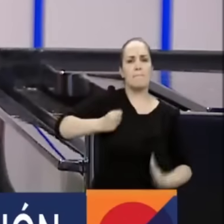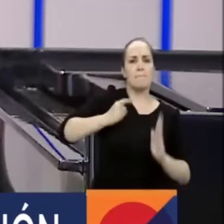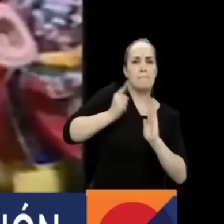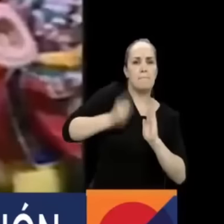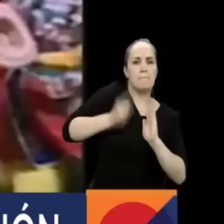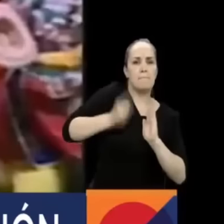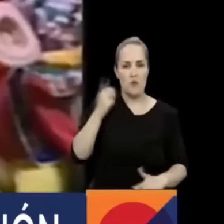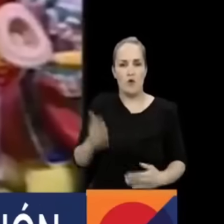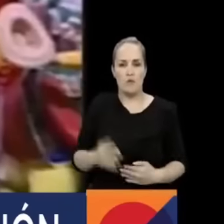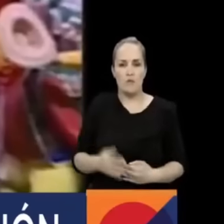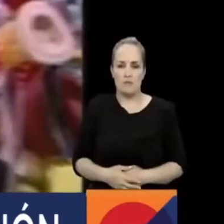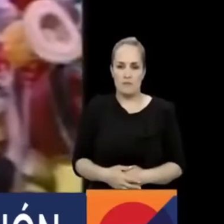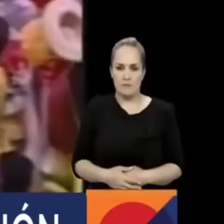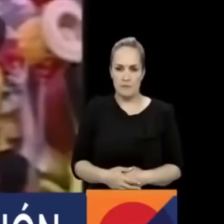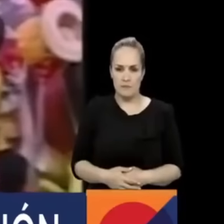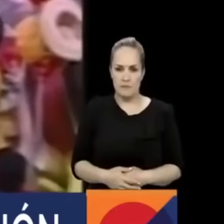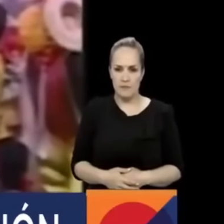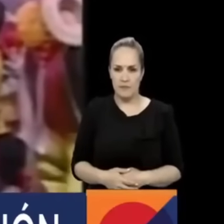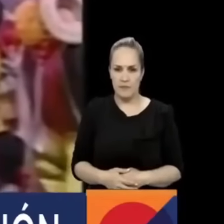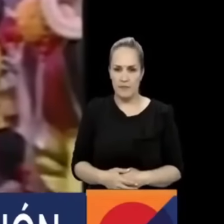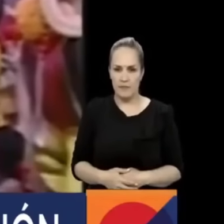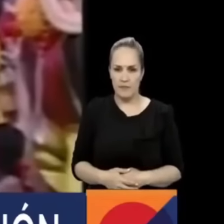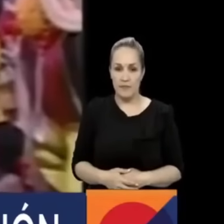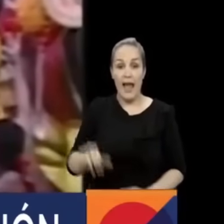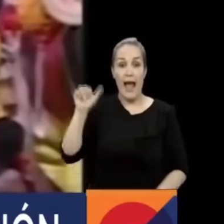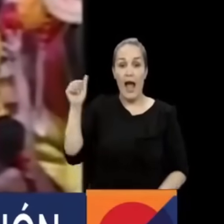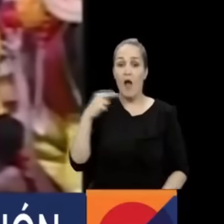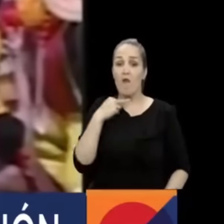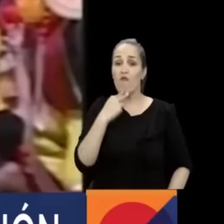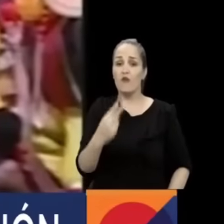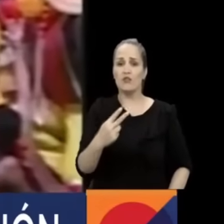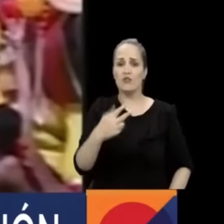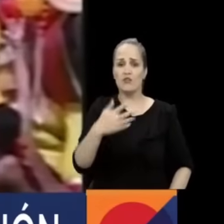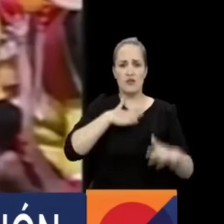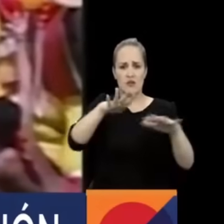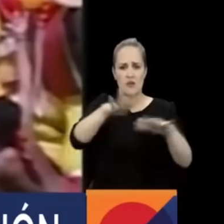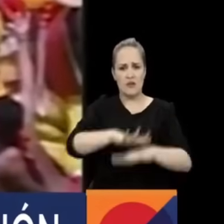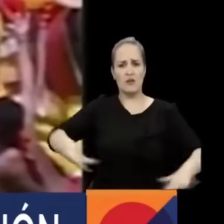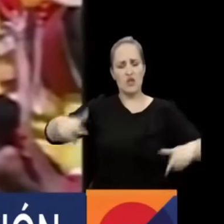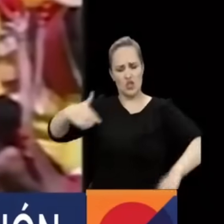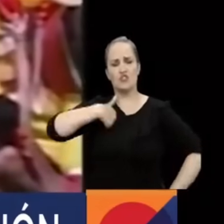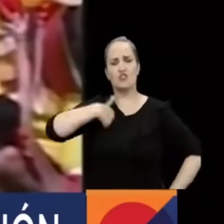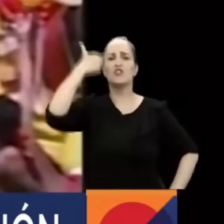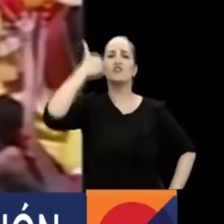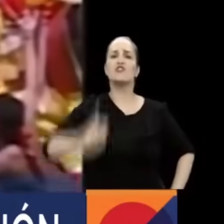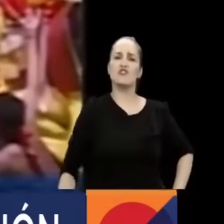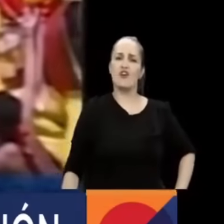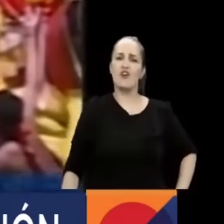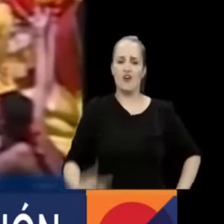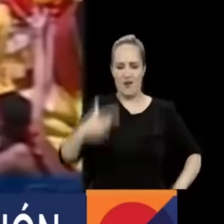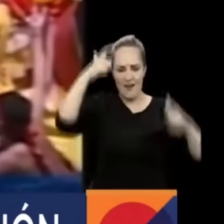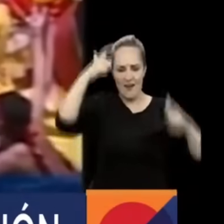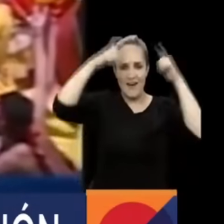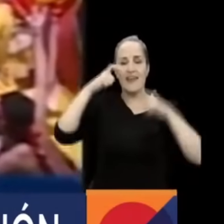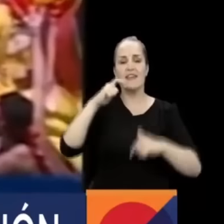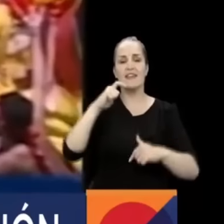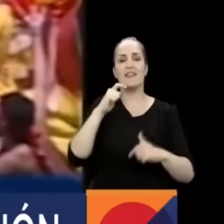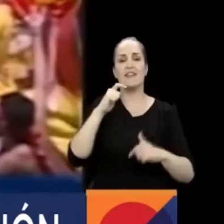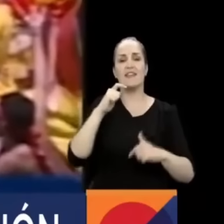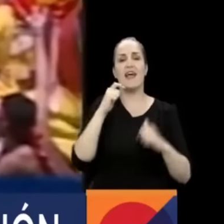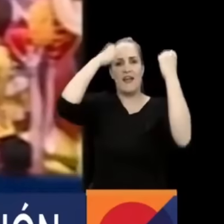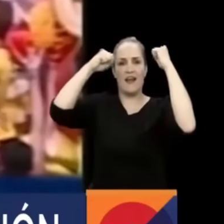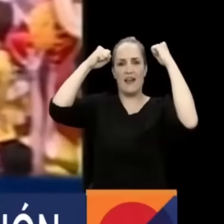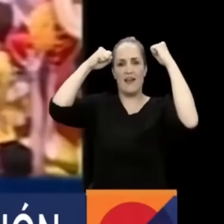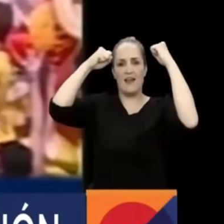cómo era. Gracias de Momo y por voluntad de mi pueblo jacarandoso, yo, reina del carnaval de Curramba la